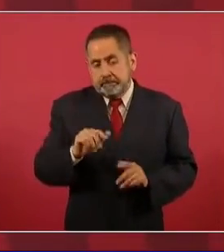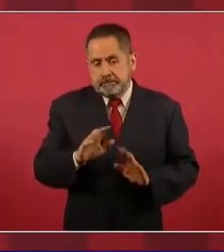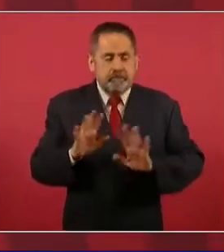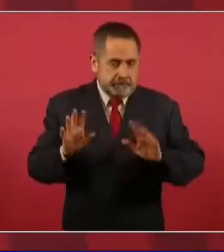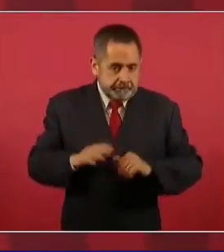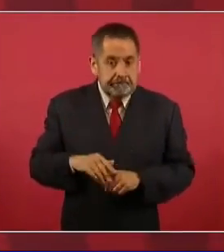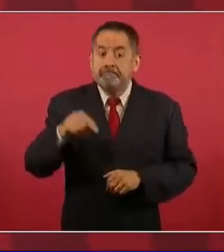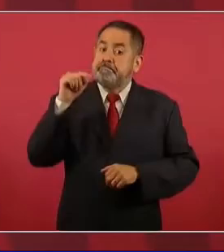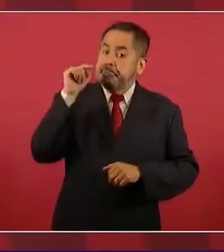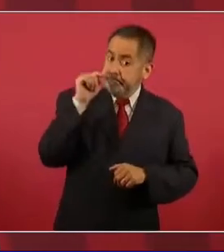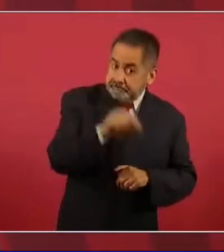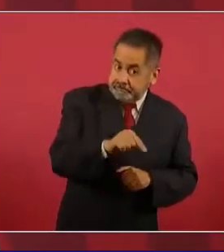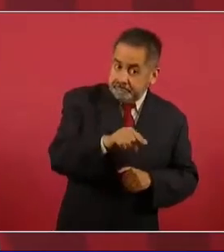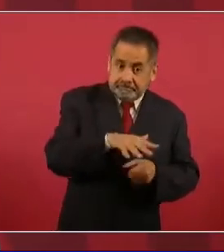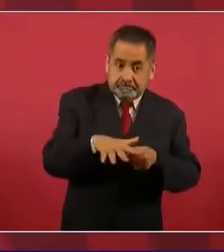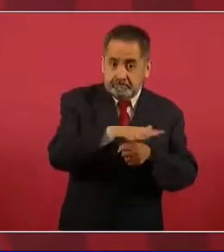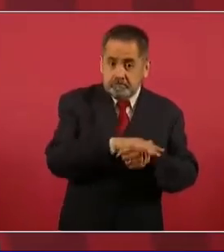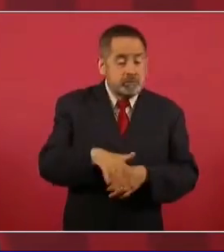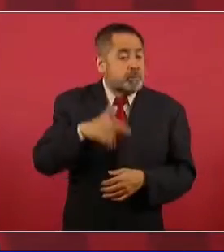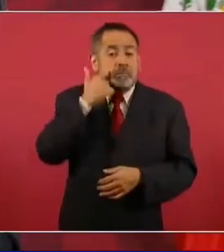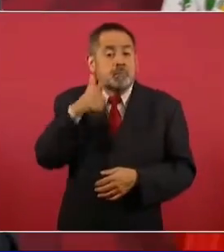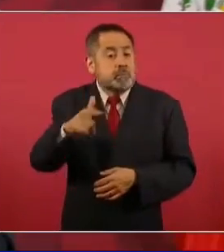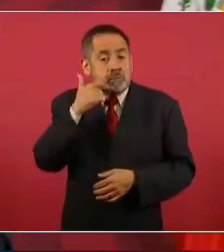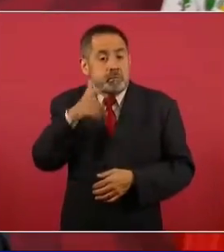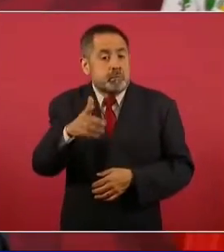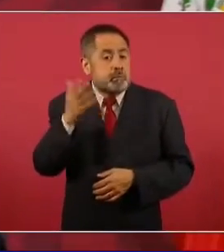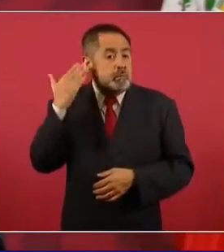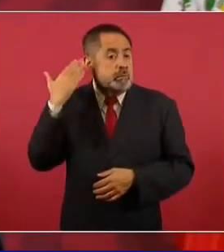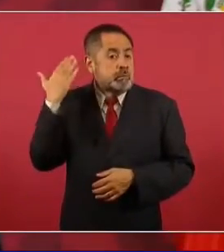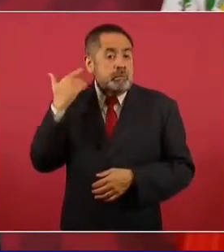ahí no querían